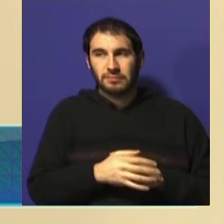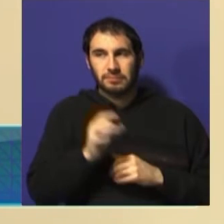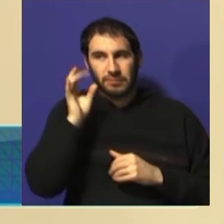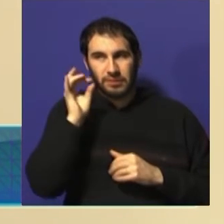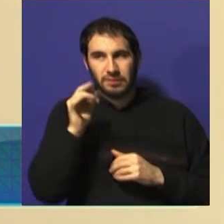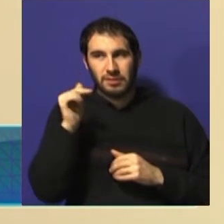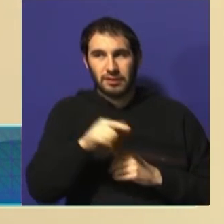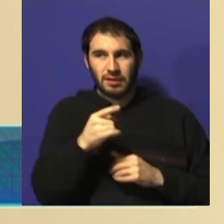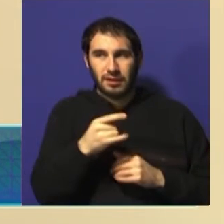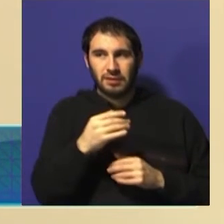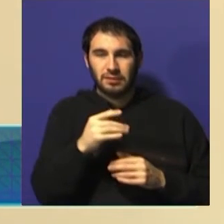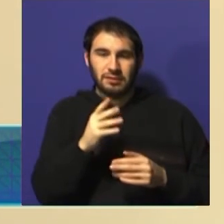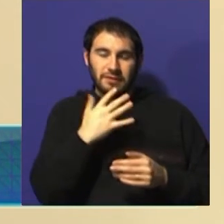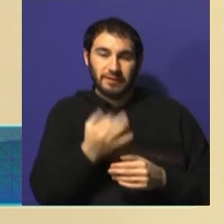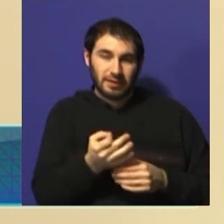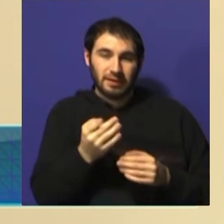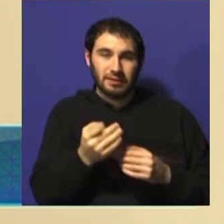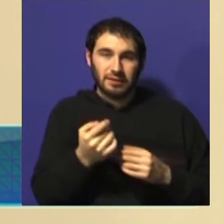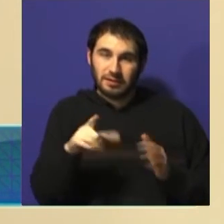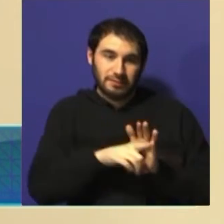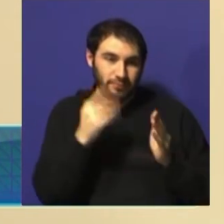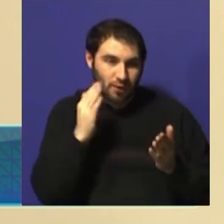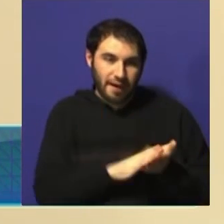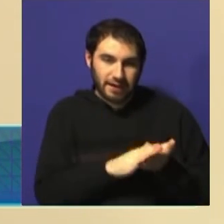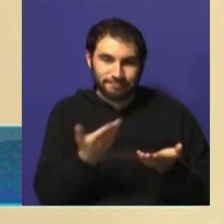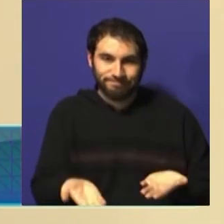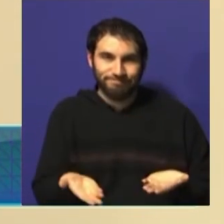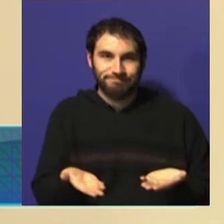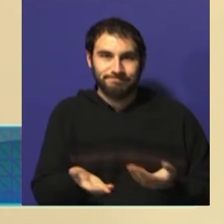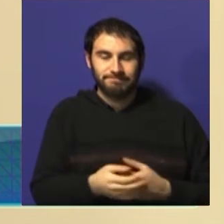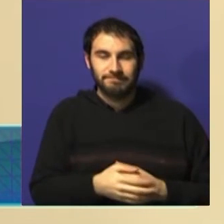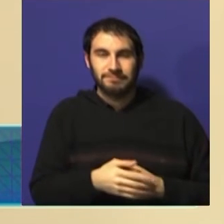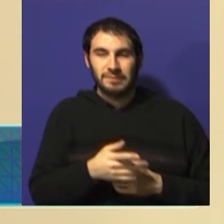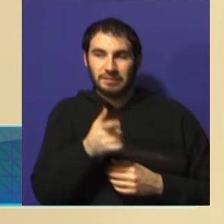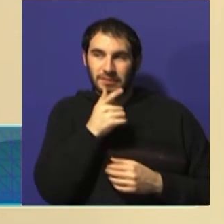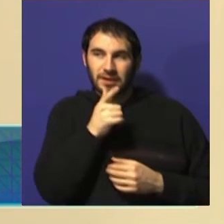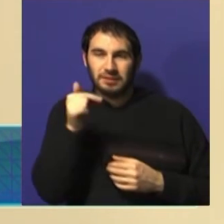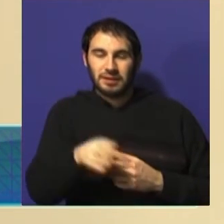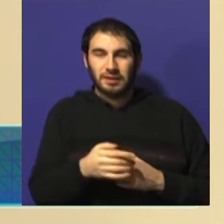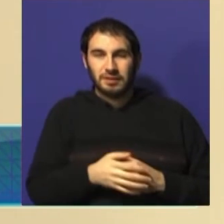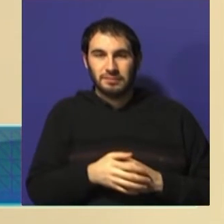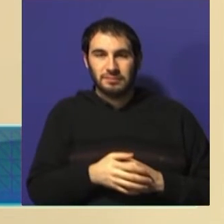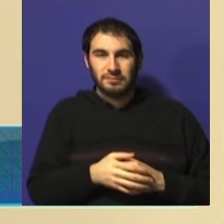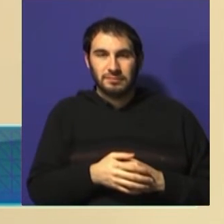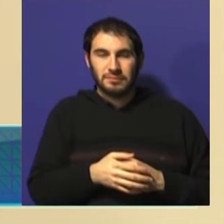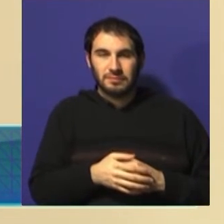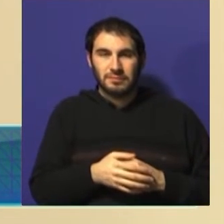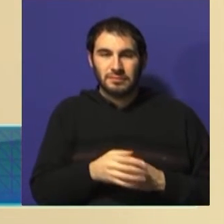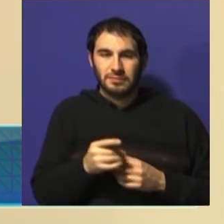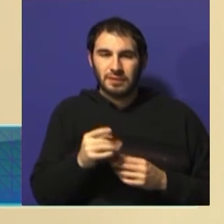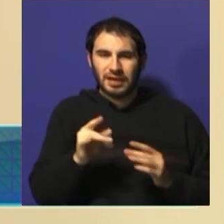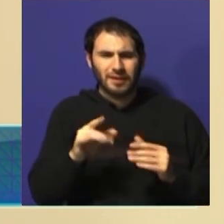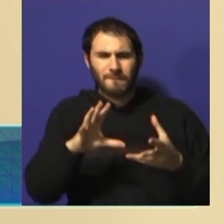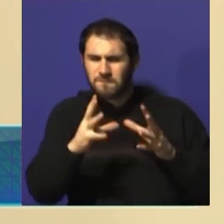es totalmente legítimo lo que pasó y es evidente. Por eso me parece que en este caso es muy fuerte la